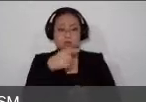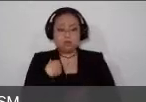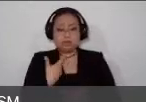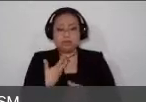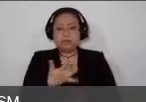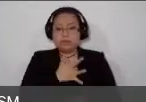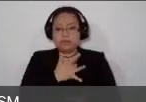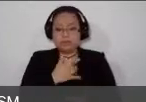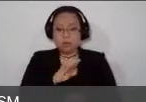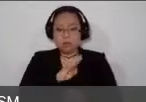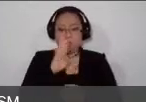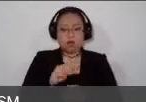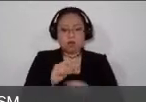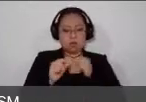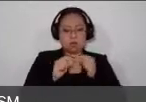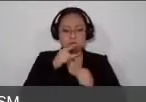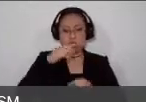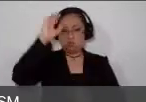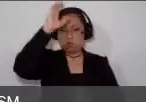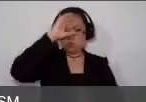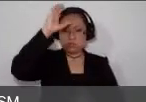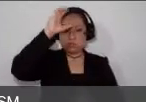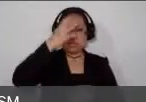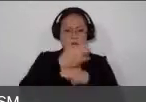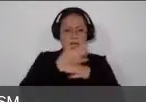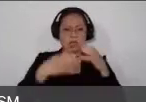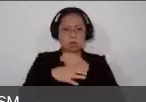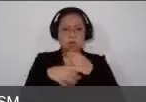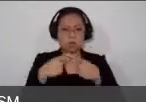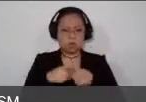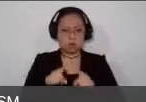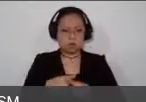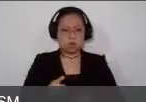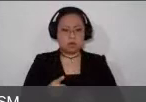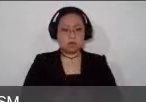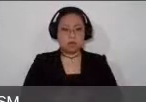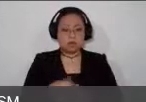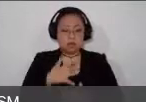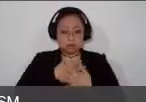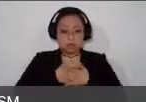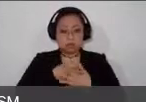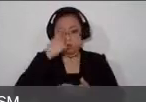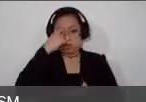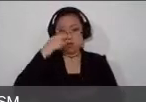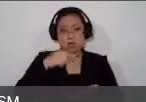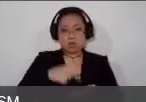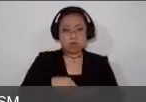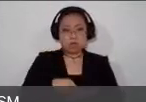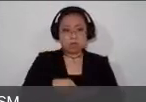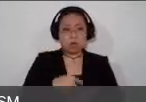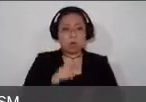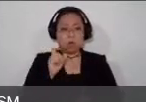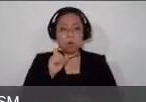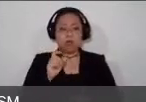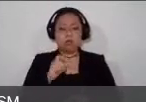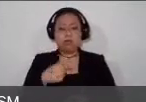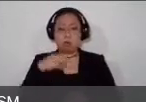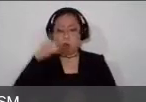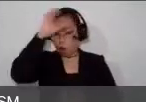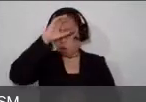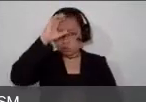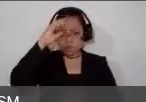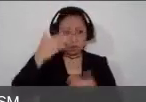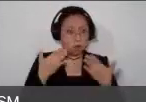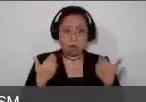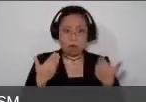muy consciente de las cosas yo creo que sin ser consciente no podemos actuar y nos toca